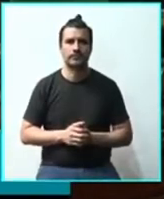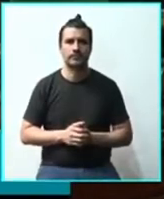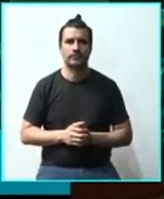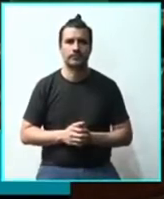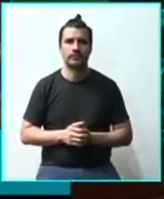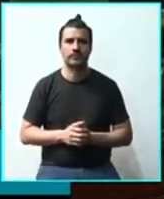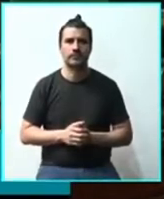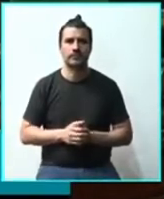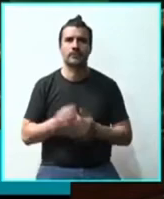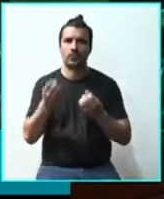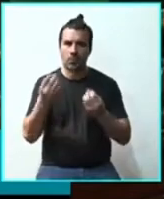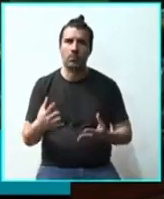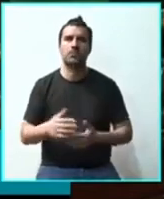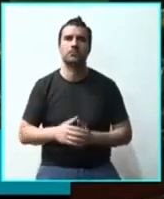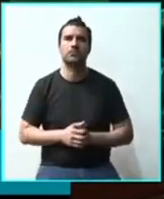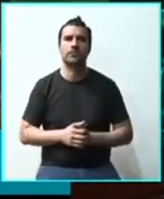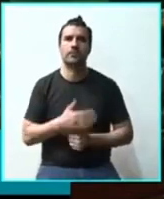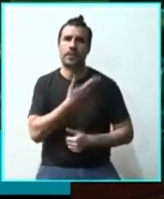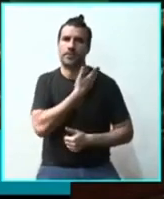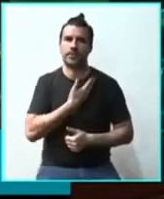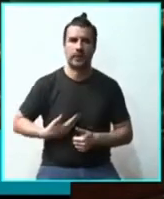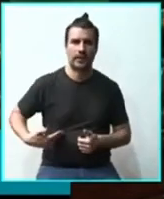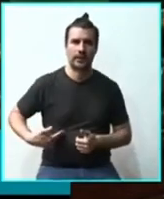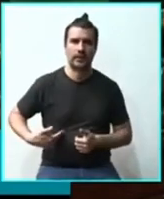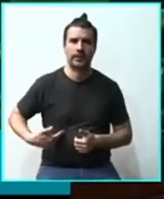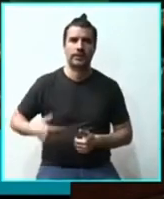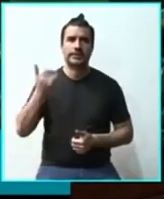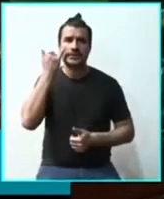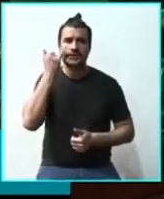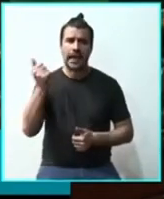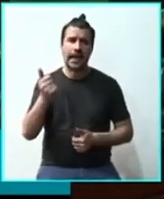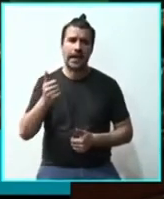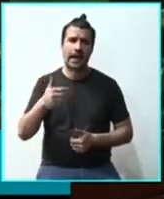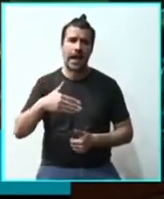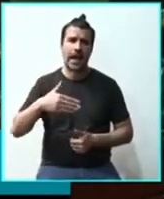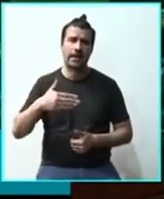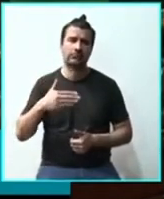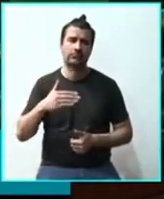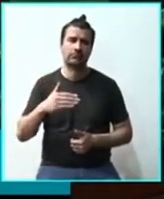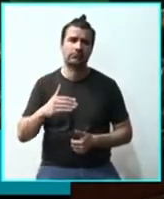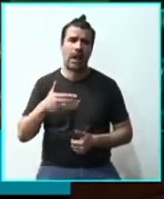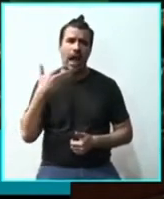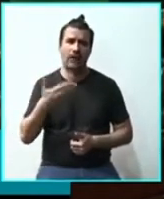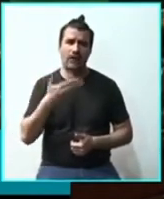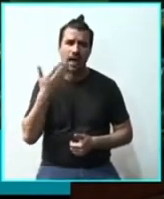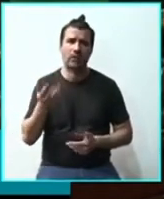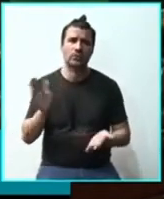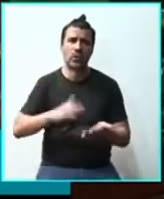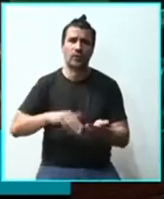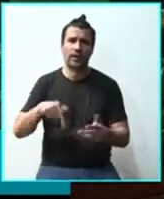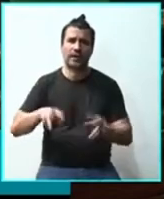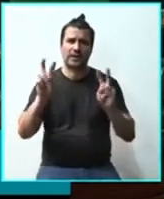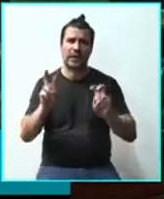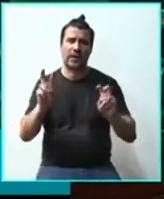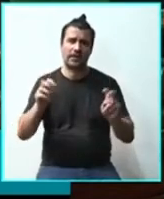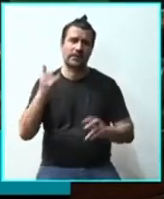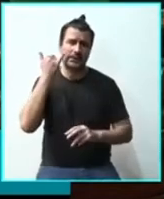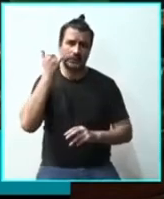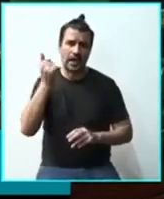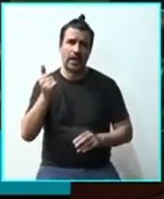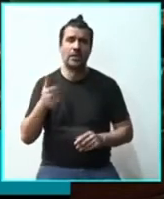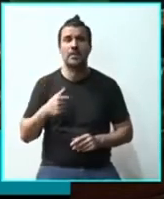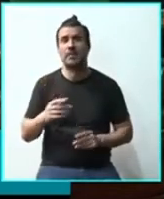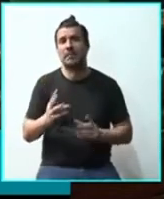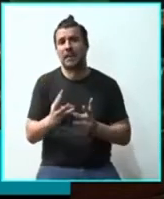Bueno, señor presidente, ya se ha hablado mucho del tema, pero para